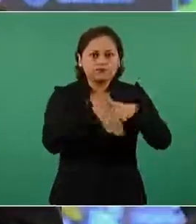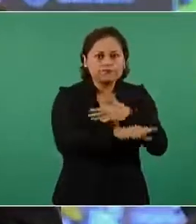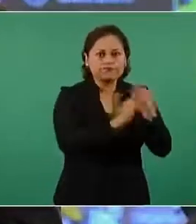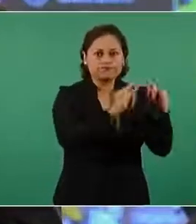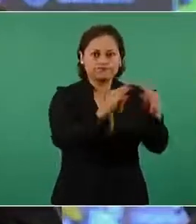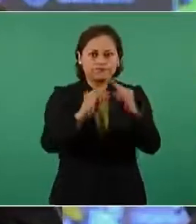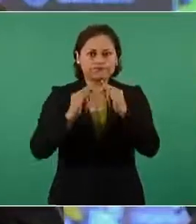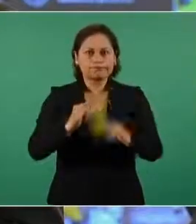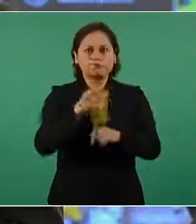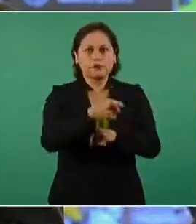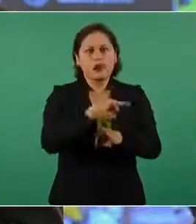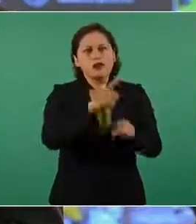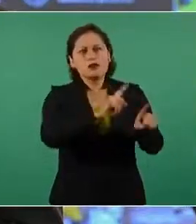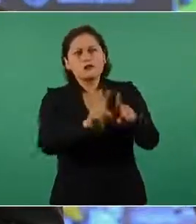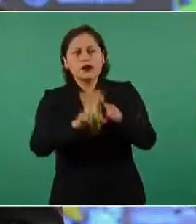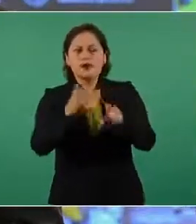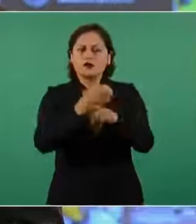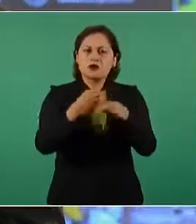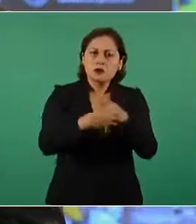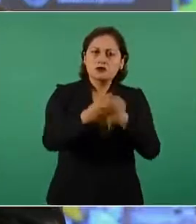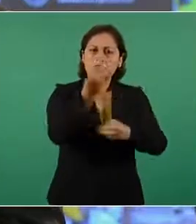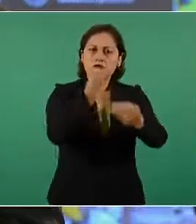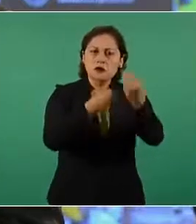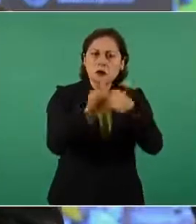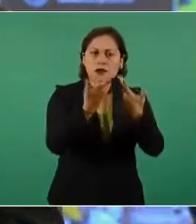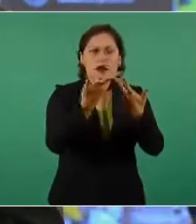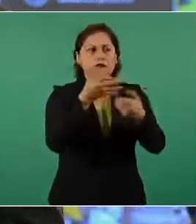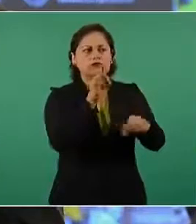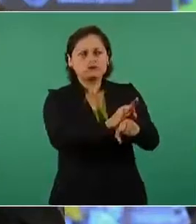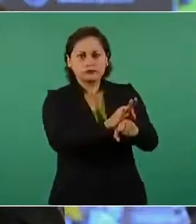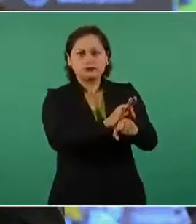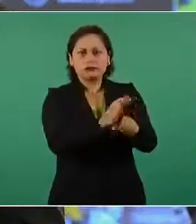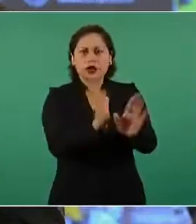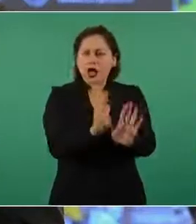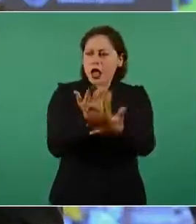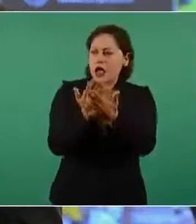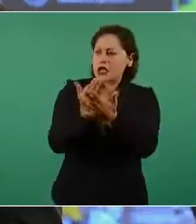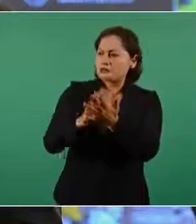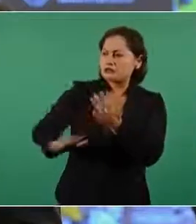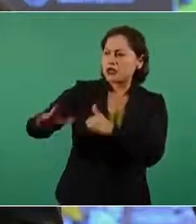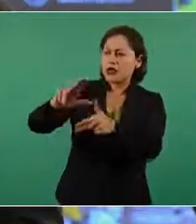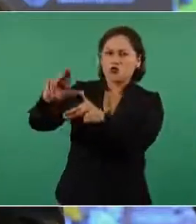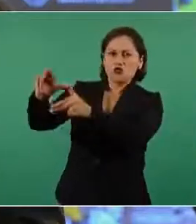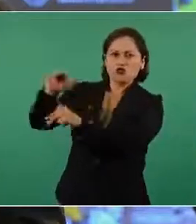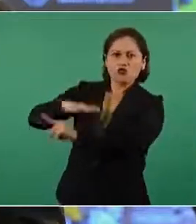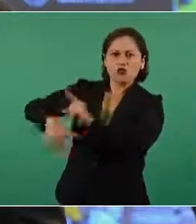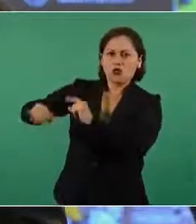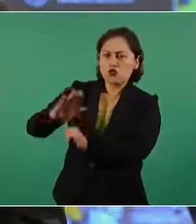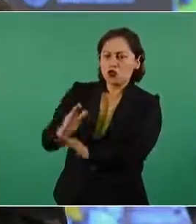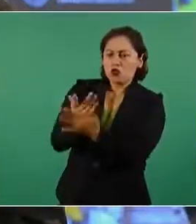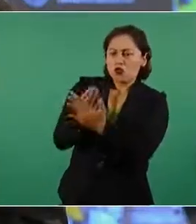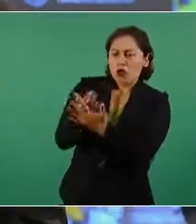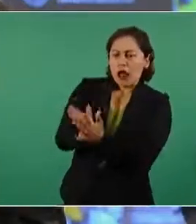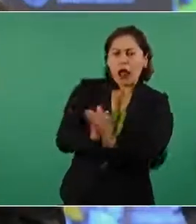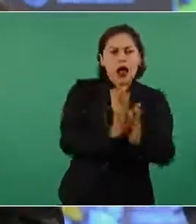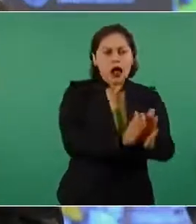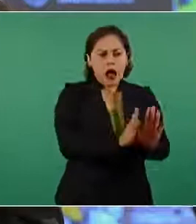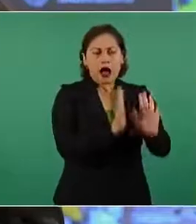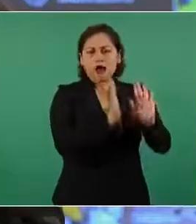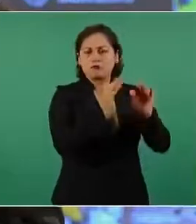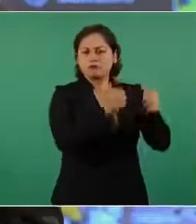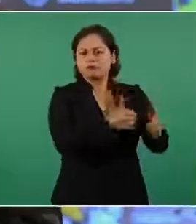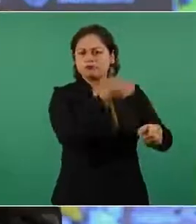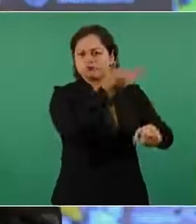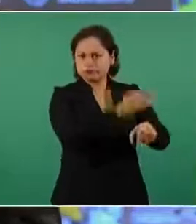lo más indispensable para sobrevivir en lo que pasa, en este caso, el huracán. Repito, el